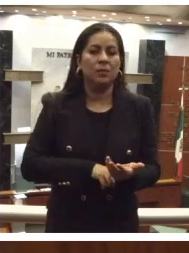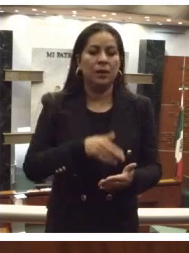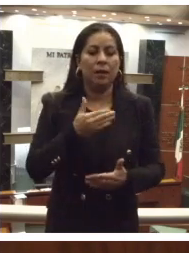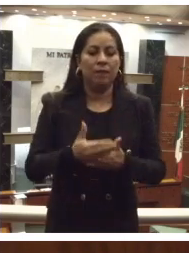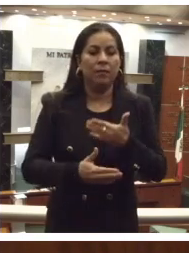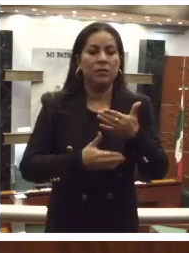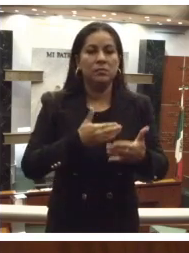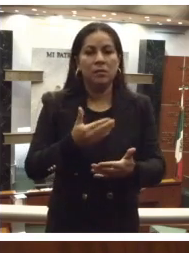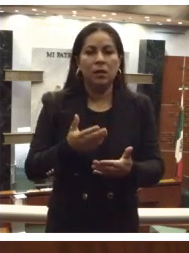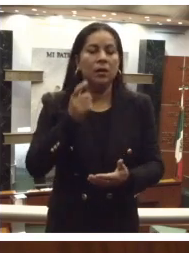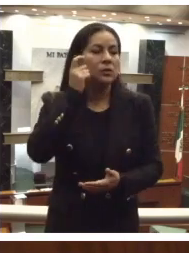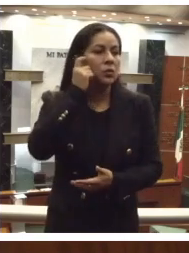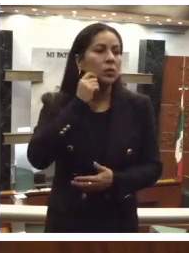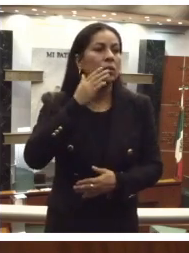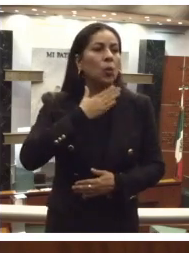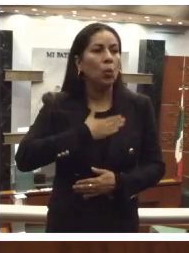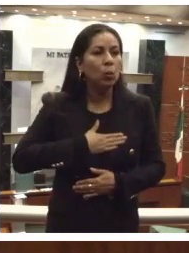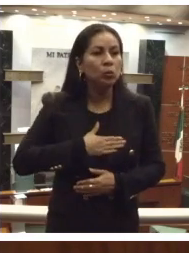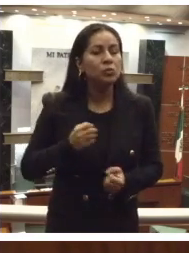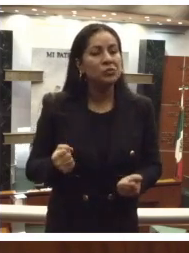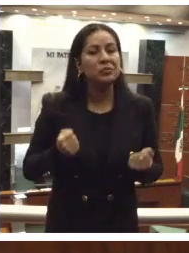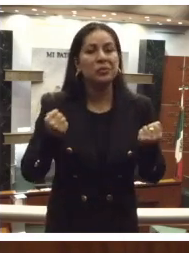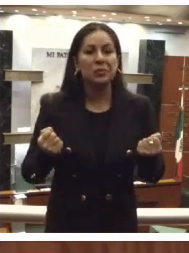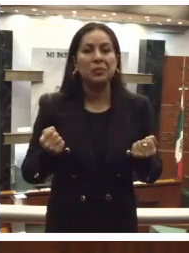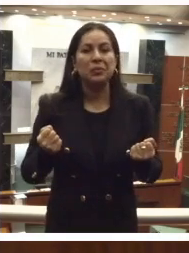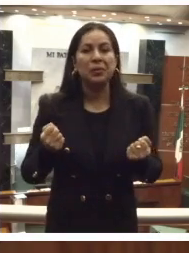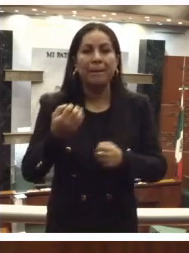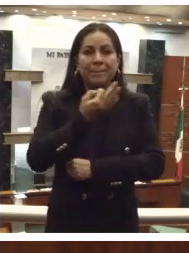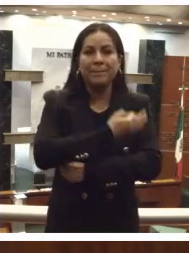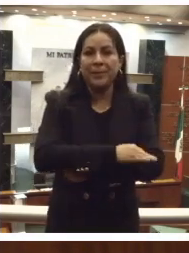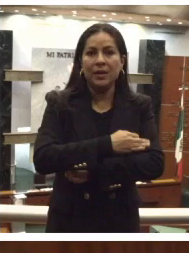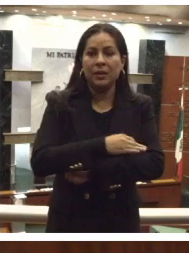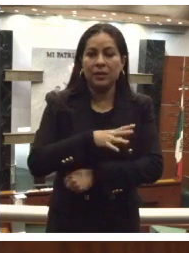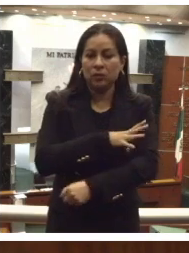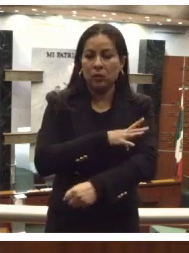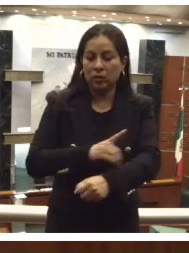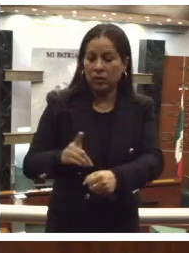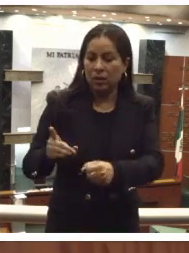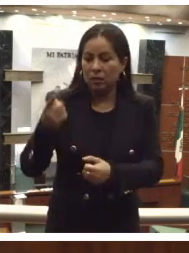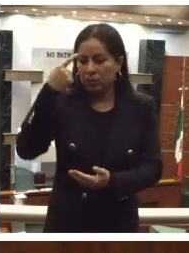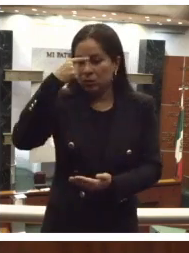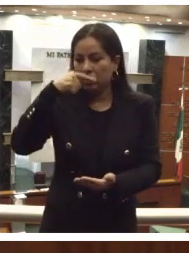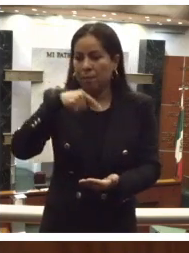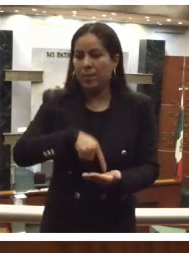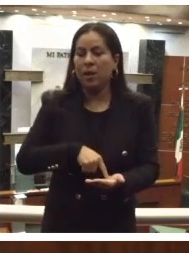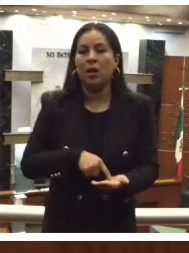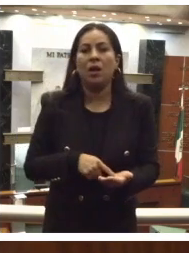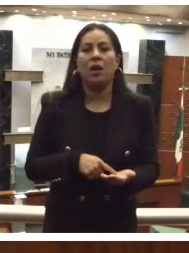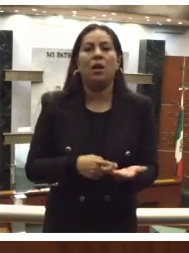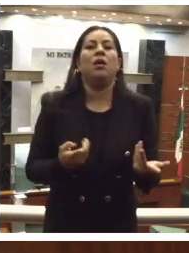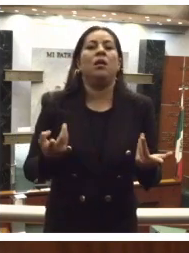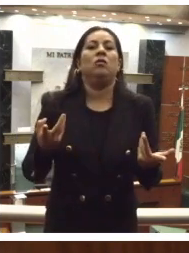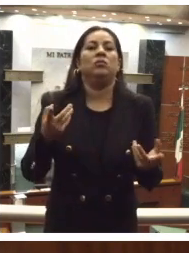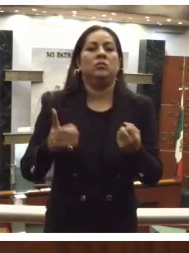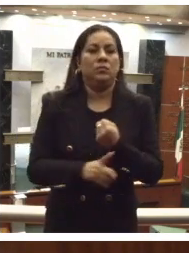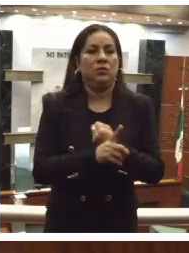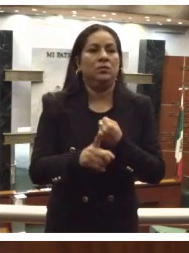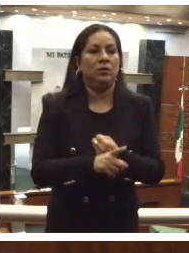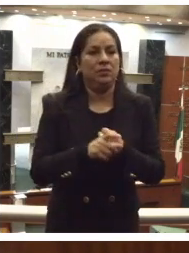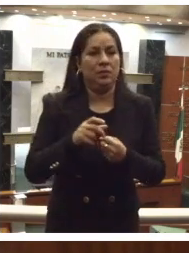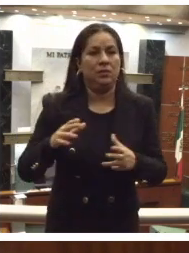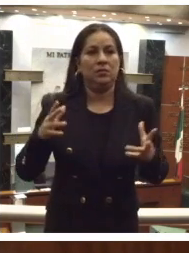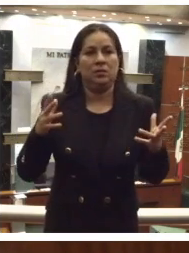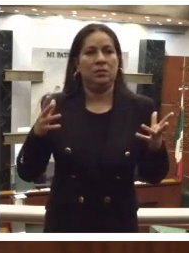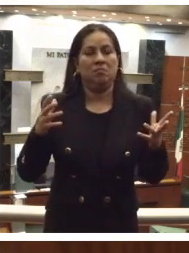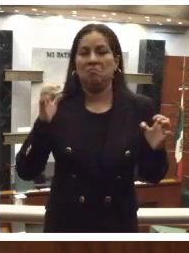Avanzar hacia un Guerrero más justo y seguro, mientras nos coordinamos para enfrentar los desafíos que la